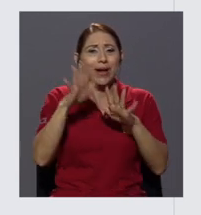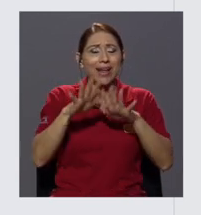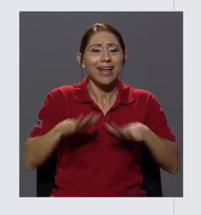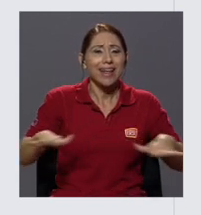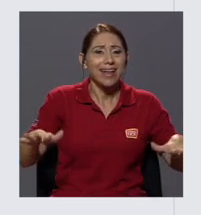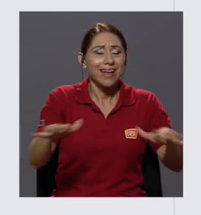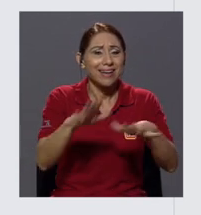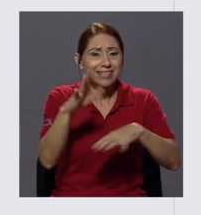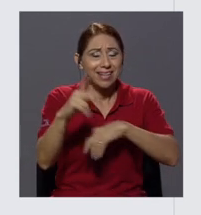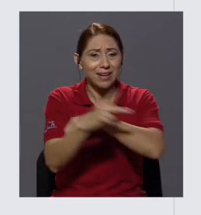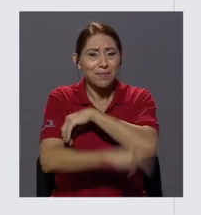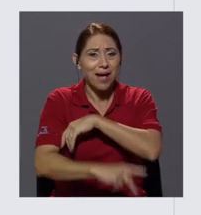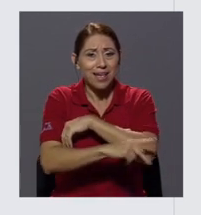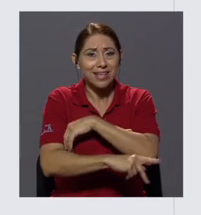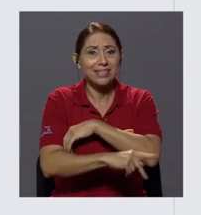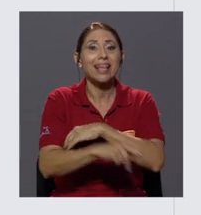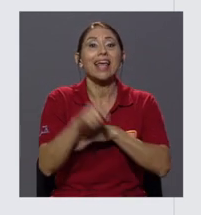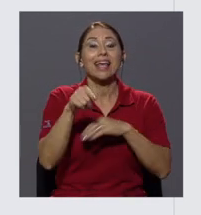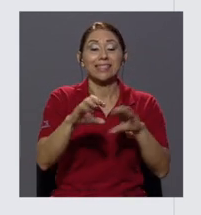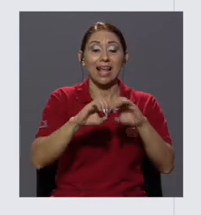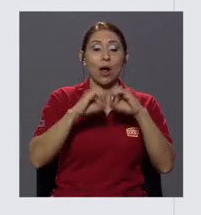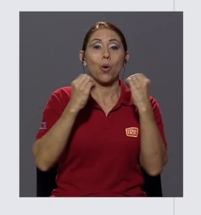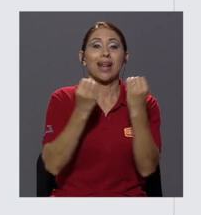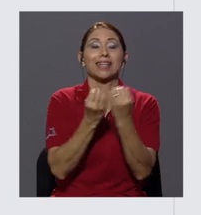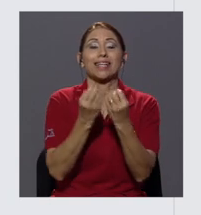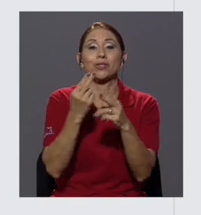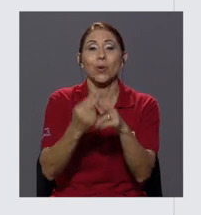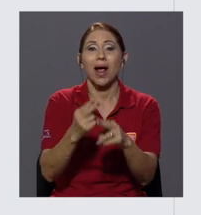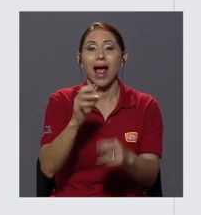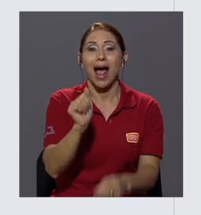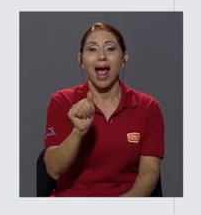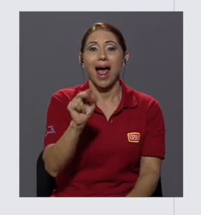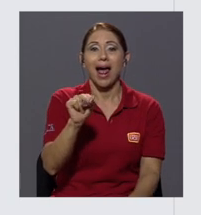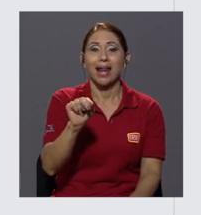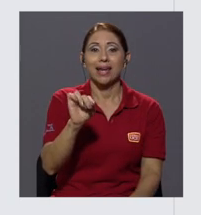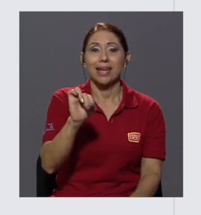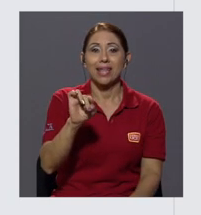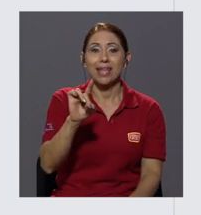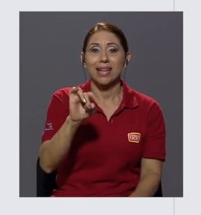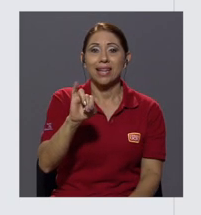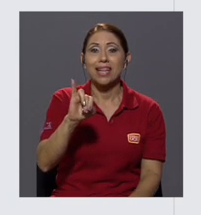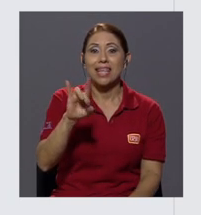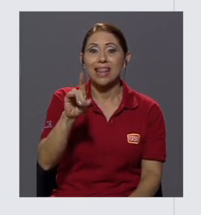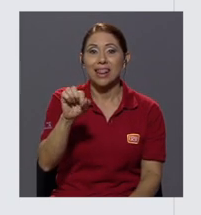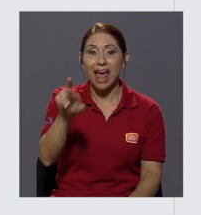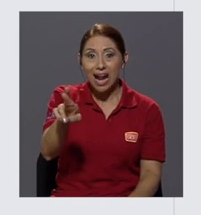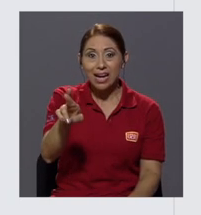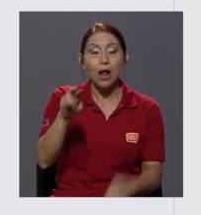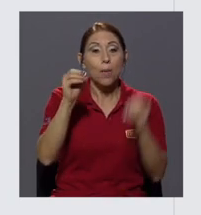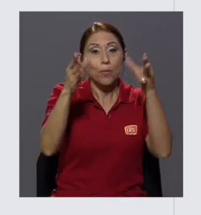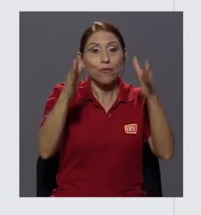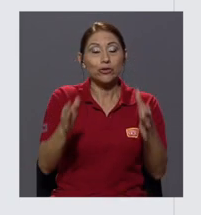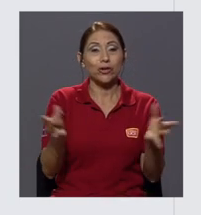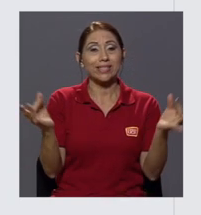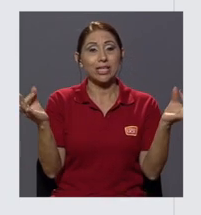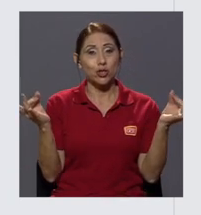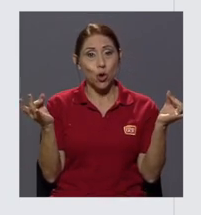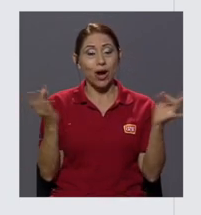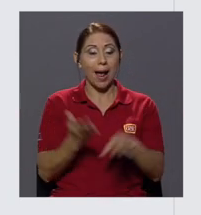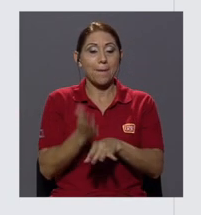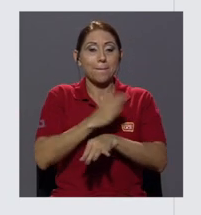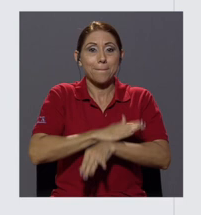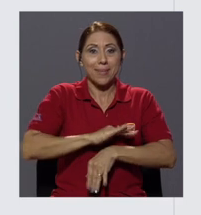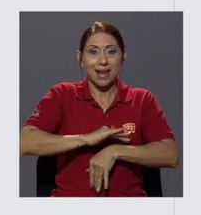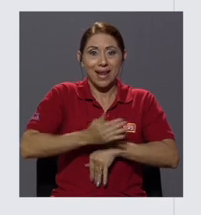alrededor del país está la organización anidar que son también profesores de yoga prenatal y